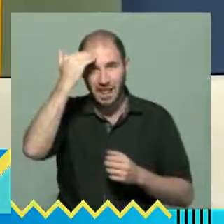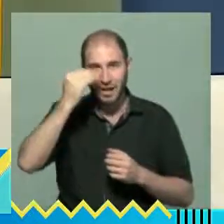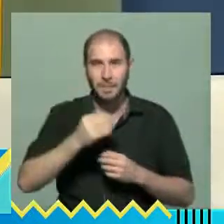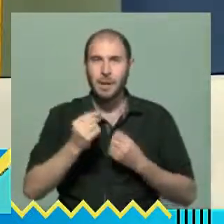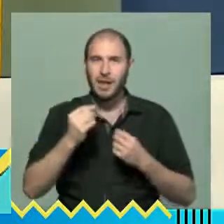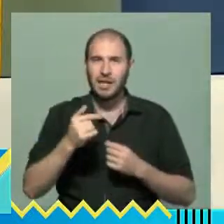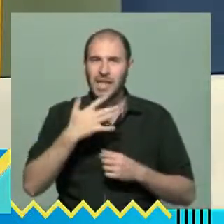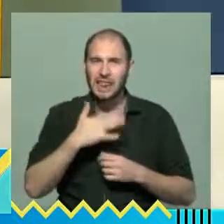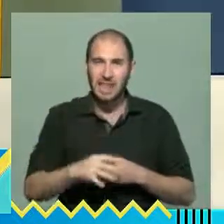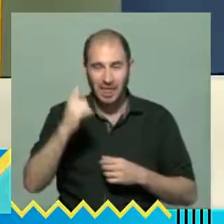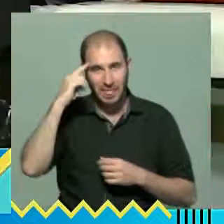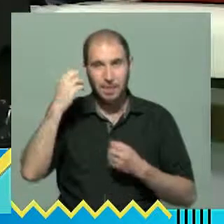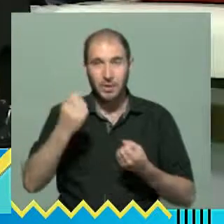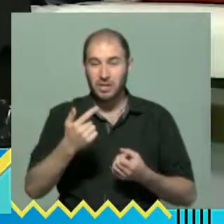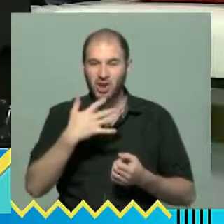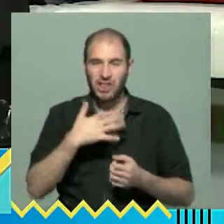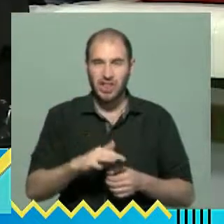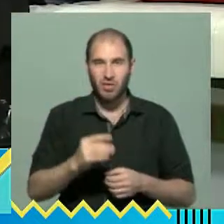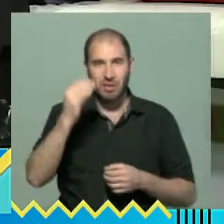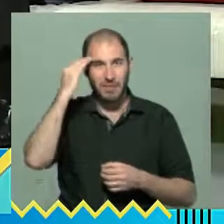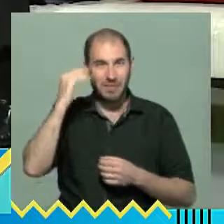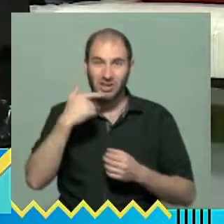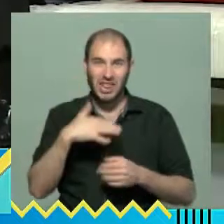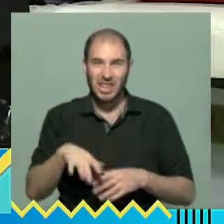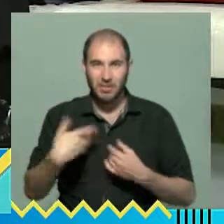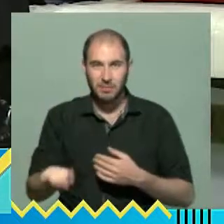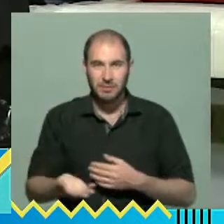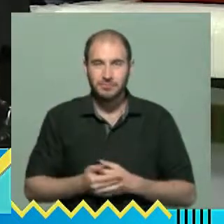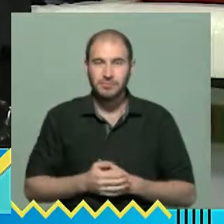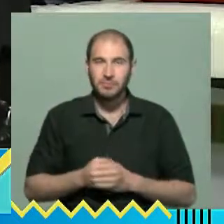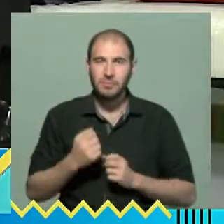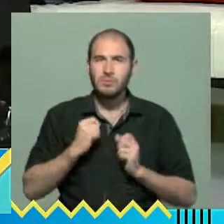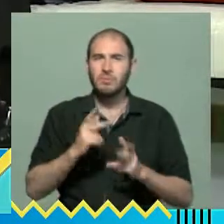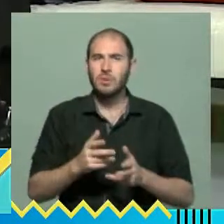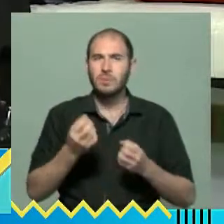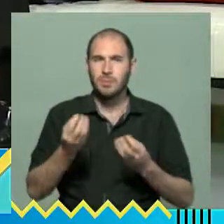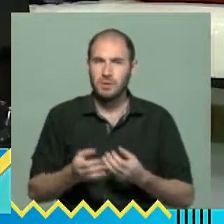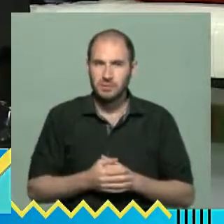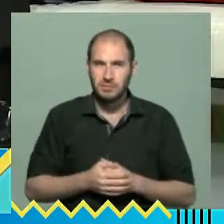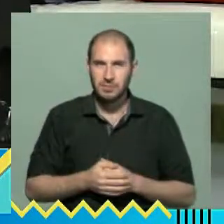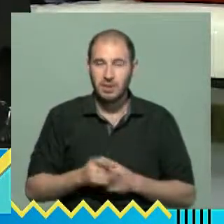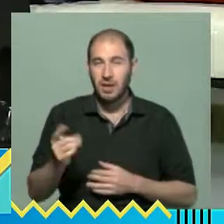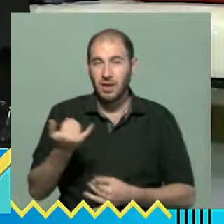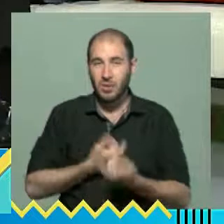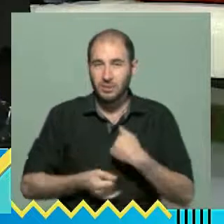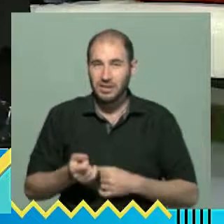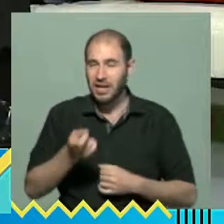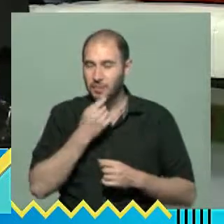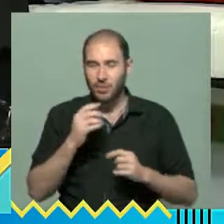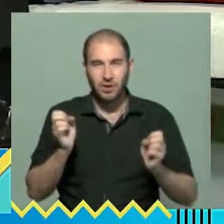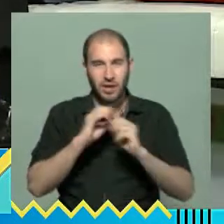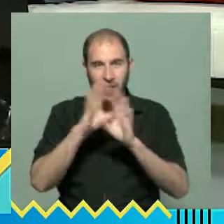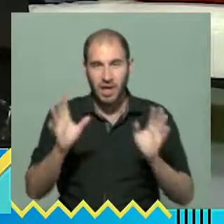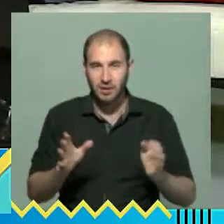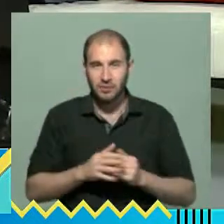qué? Y para entenderlo, porque si no lo entiendo de mis mapas mentales, no lo entiendo. ¿Y por qué te digo este ejemplo? Porque muy bien Marcos recién da un ejemplo clarísimo. Y